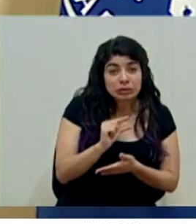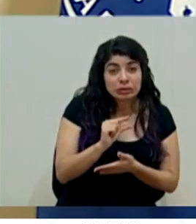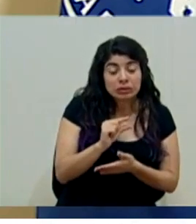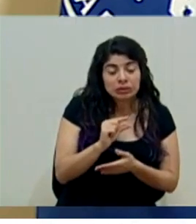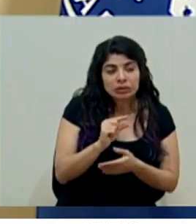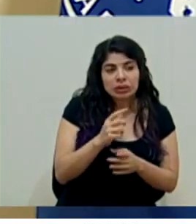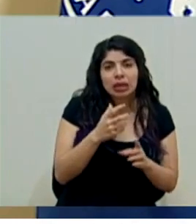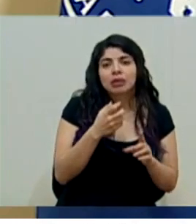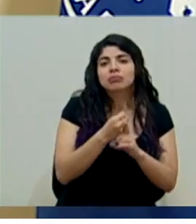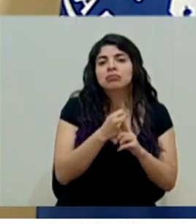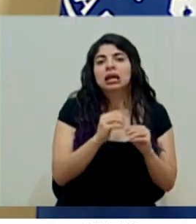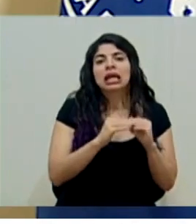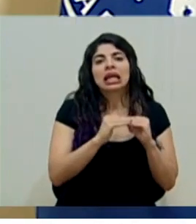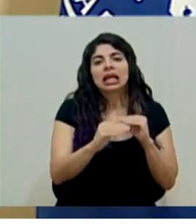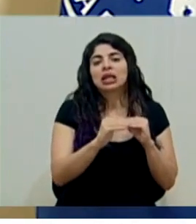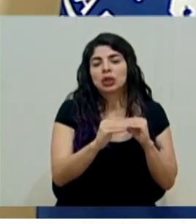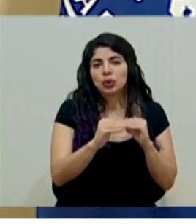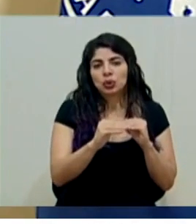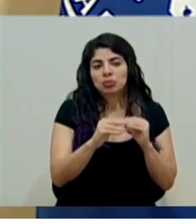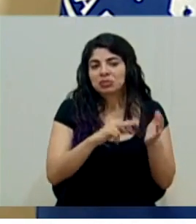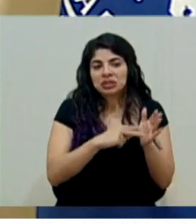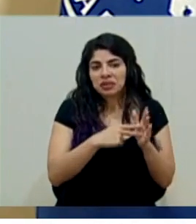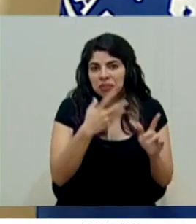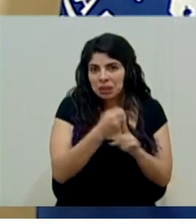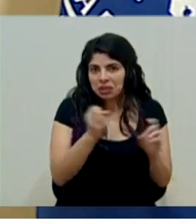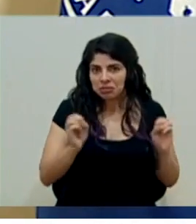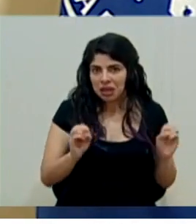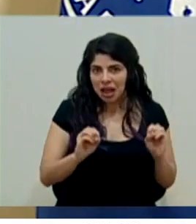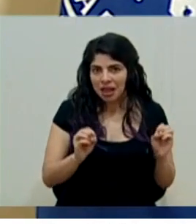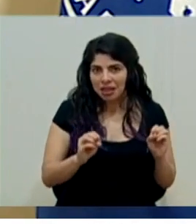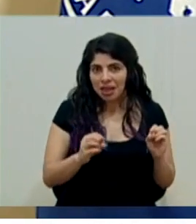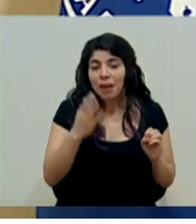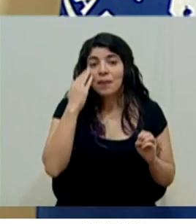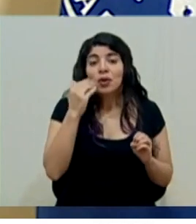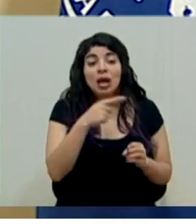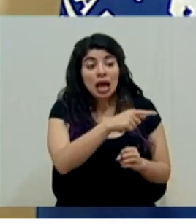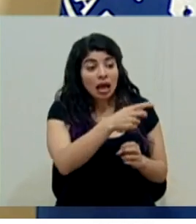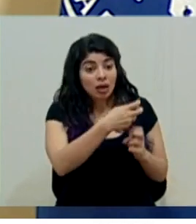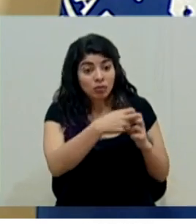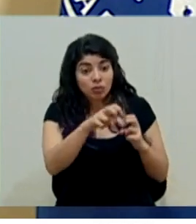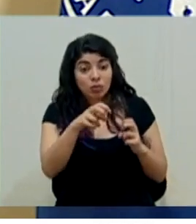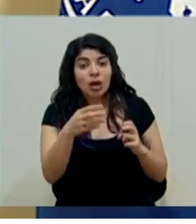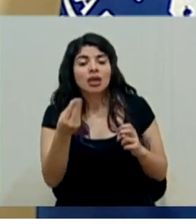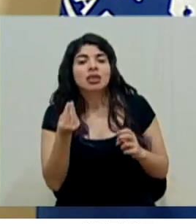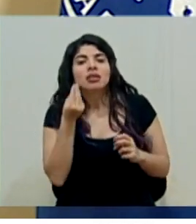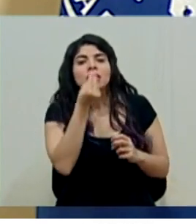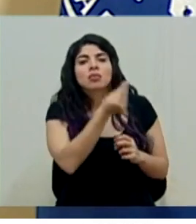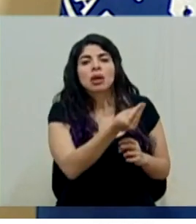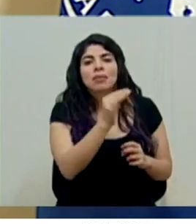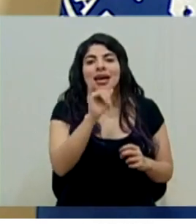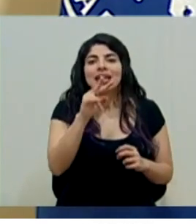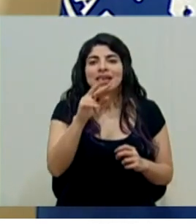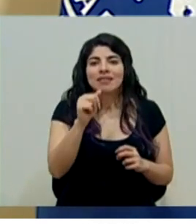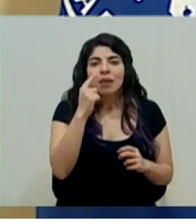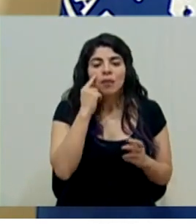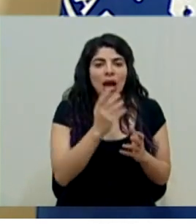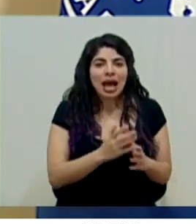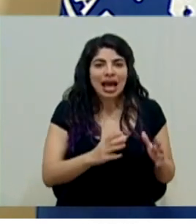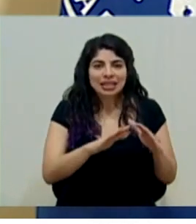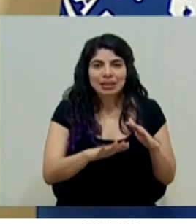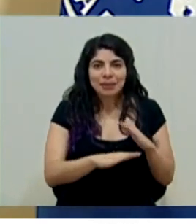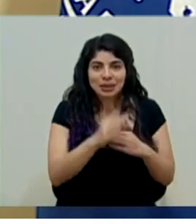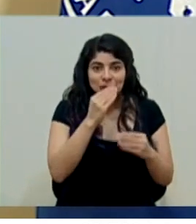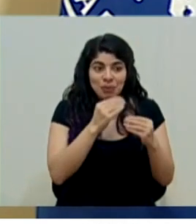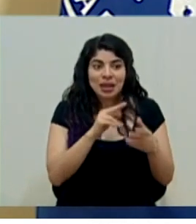golpe neto, o sea, no hay golpe, porque con la devolución del IVA de la canasta básica no hay un impacto económico. Entonces